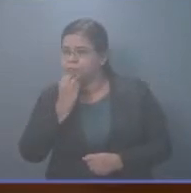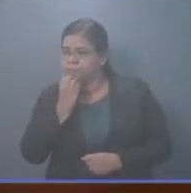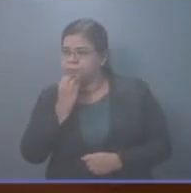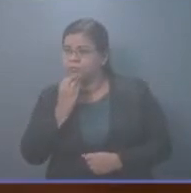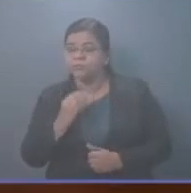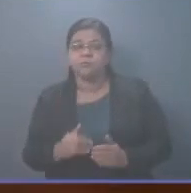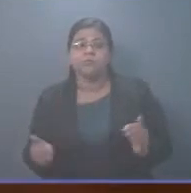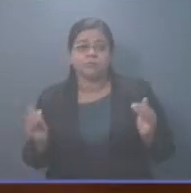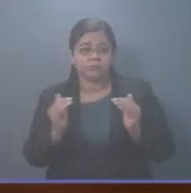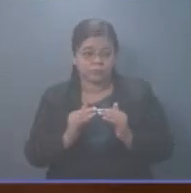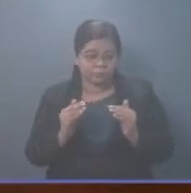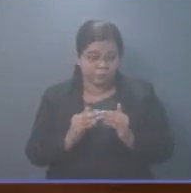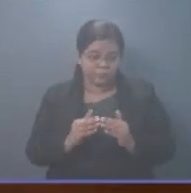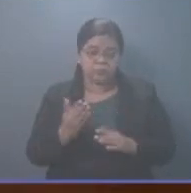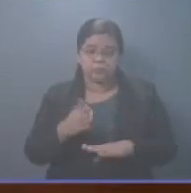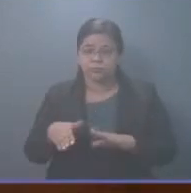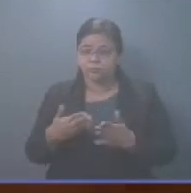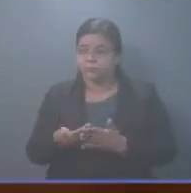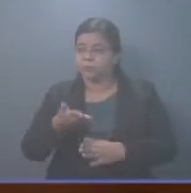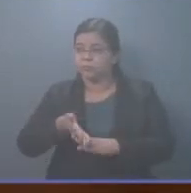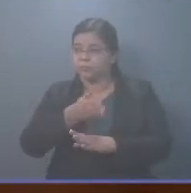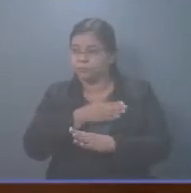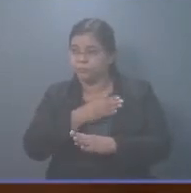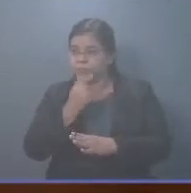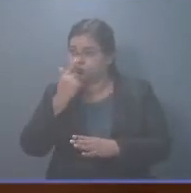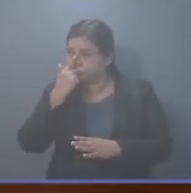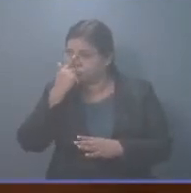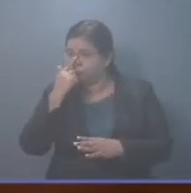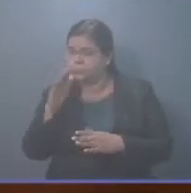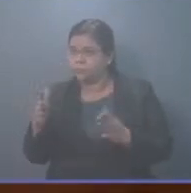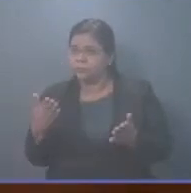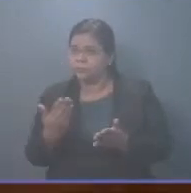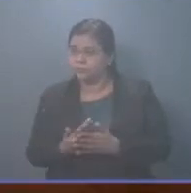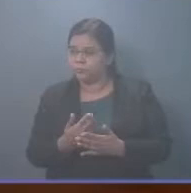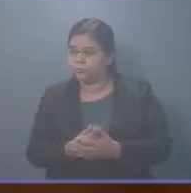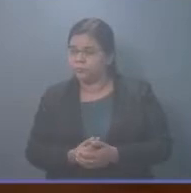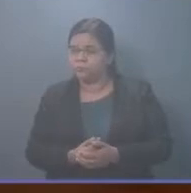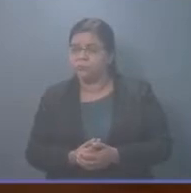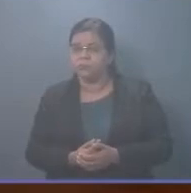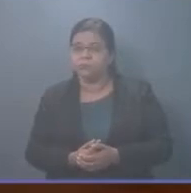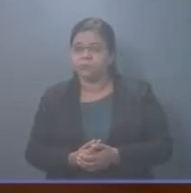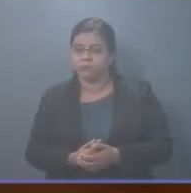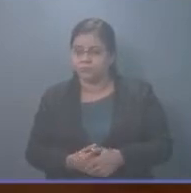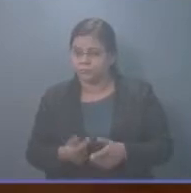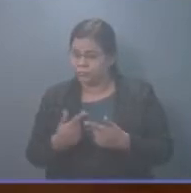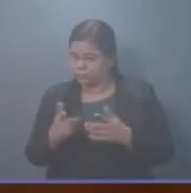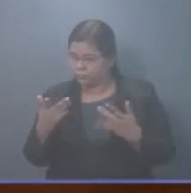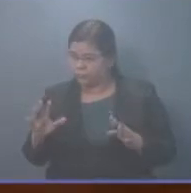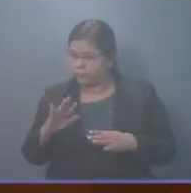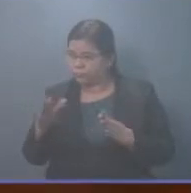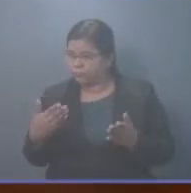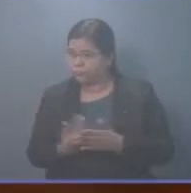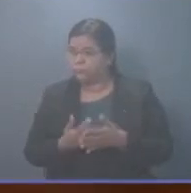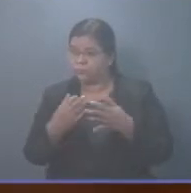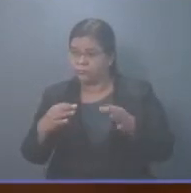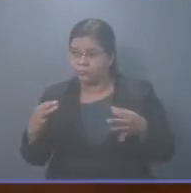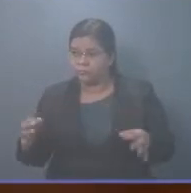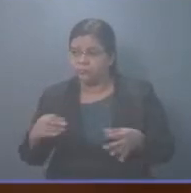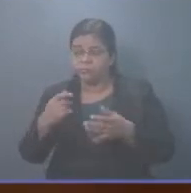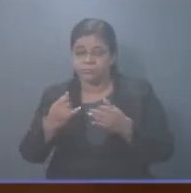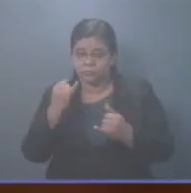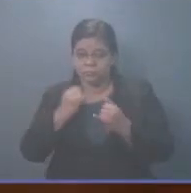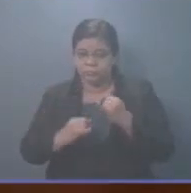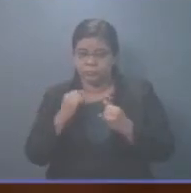El incumplimiento de lo anterior por parte de los concesionarios del transporte colectivo de pasajeros constituye una infracción grave y